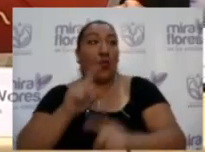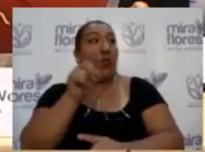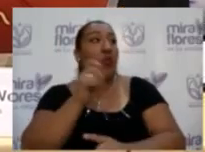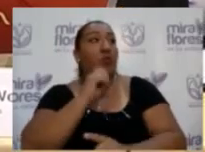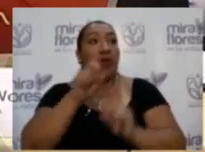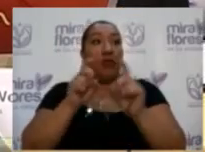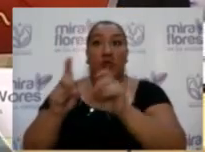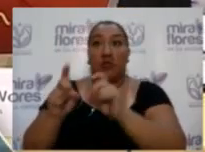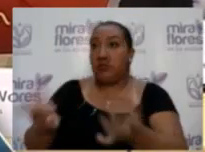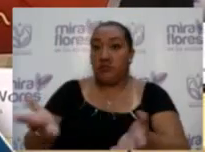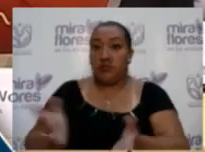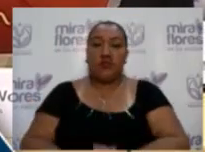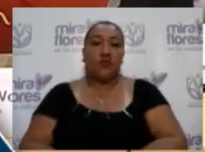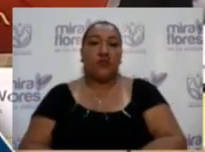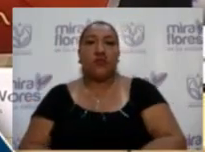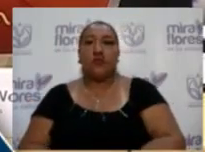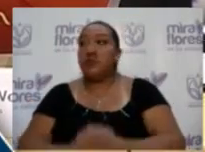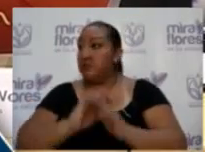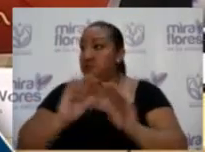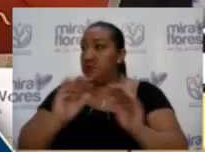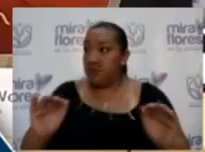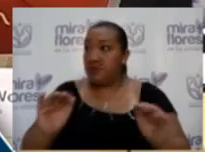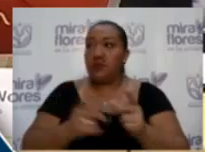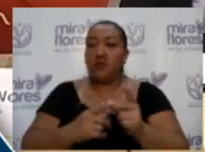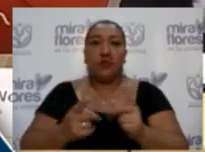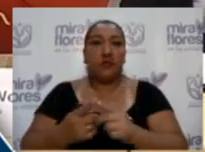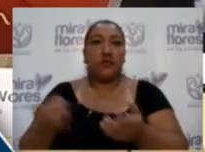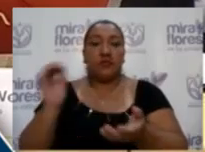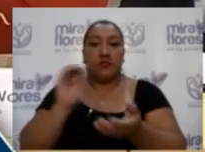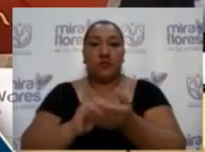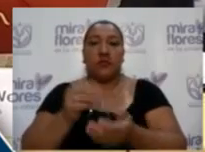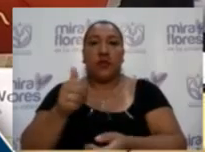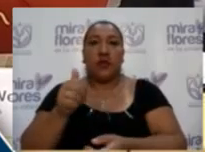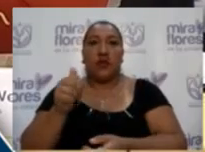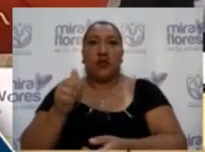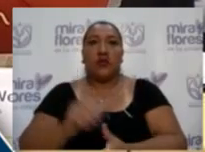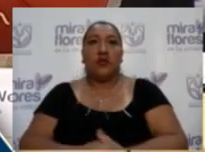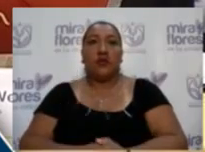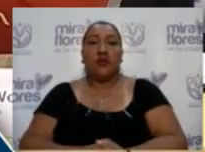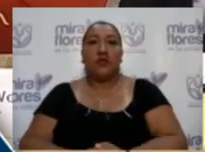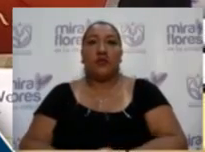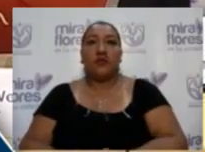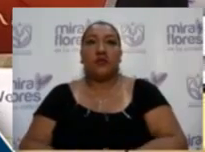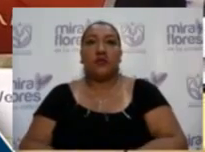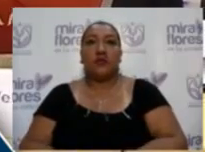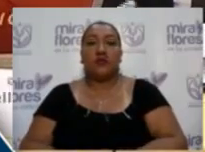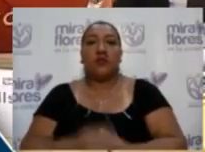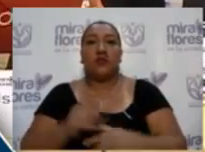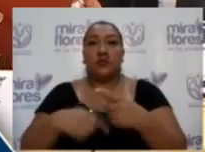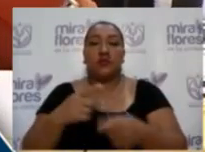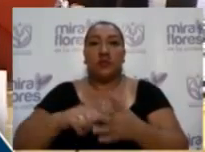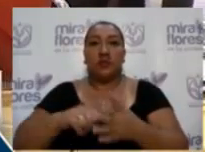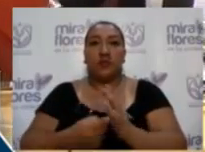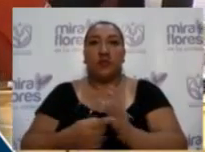observación. Si no hay observaciones, procederemos entonces a ir al siguiente punto.